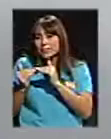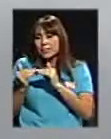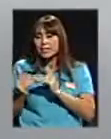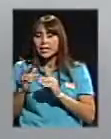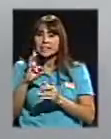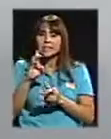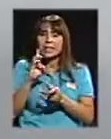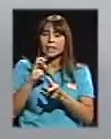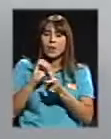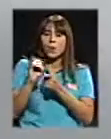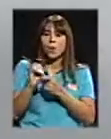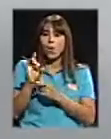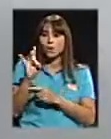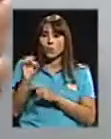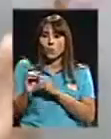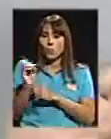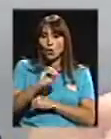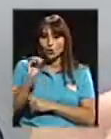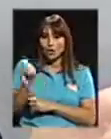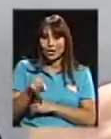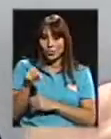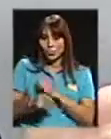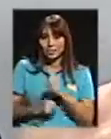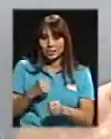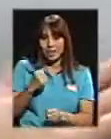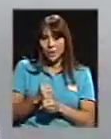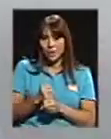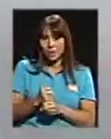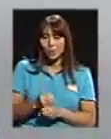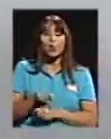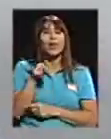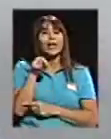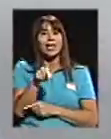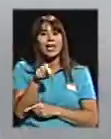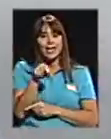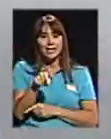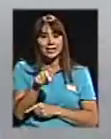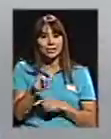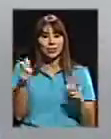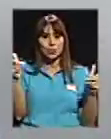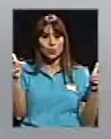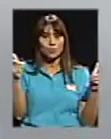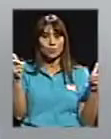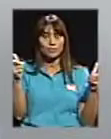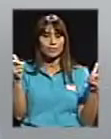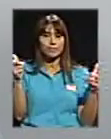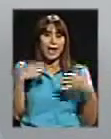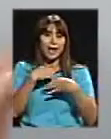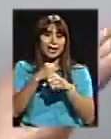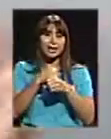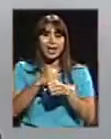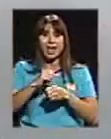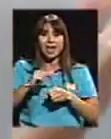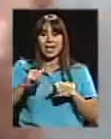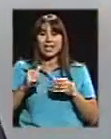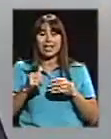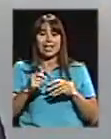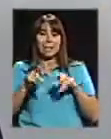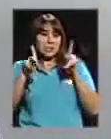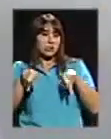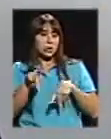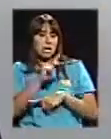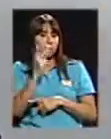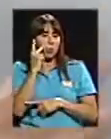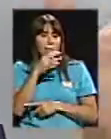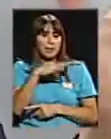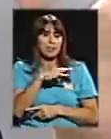año, eso reduciría en mucho el incentivo de invertir en Costa Rica. ¿Por qué? Bueno, veámoslo